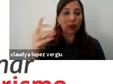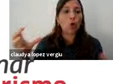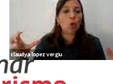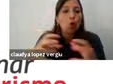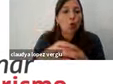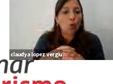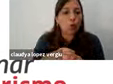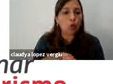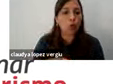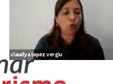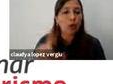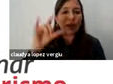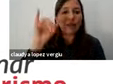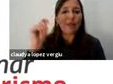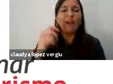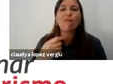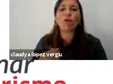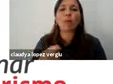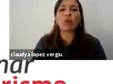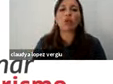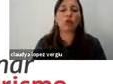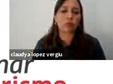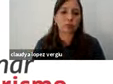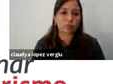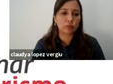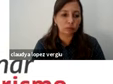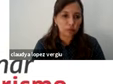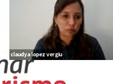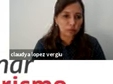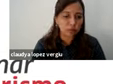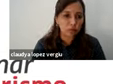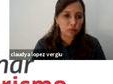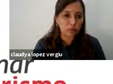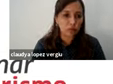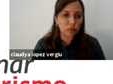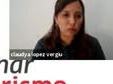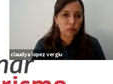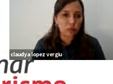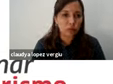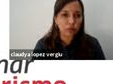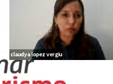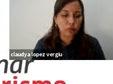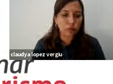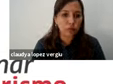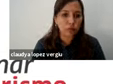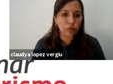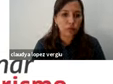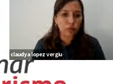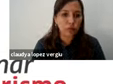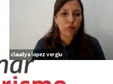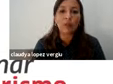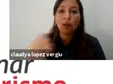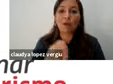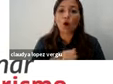de Fomento sobre el tema de comercio justo y ético, y también hemos tenido un proyecto con la Cooperación